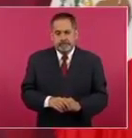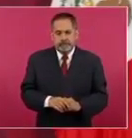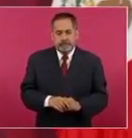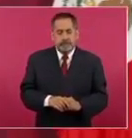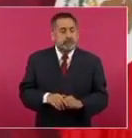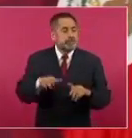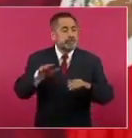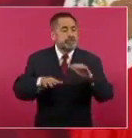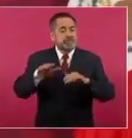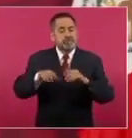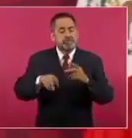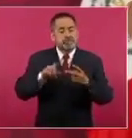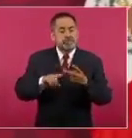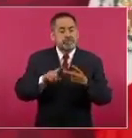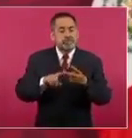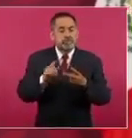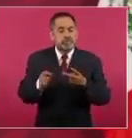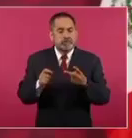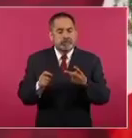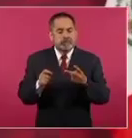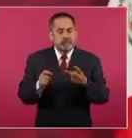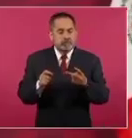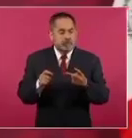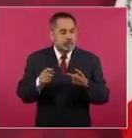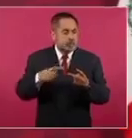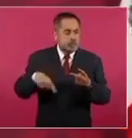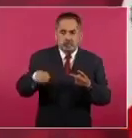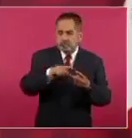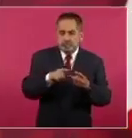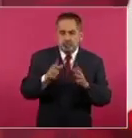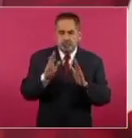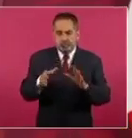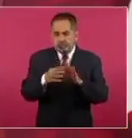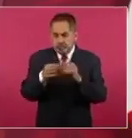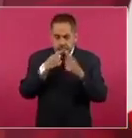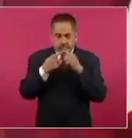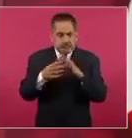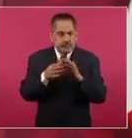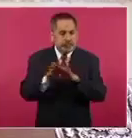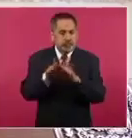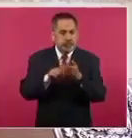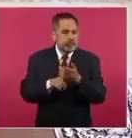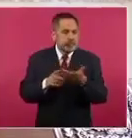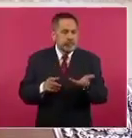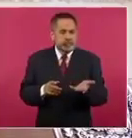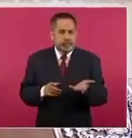Hay veces que ya está como cosa juzgada, pero